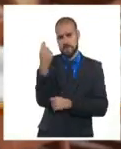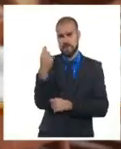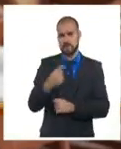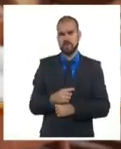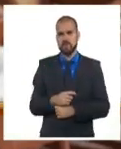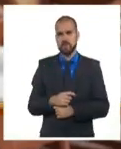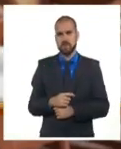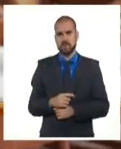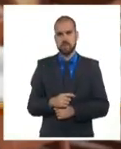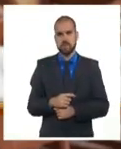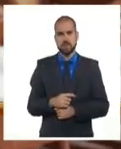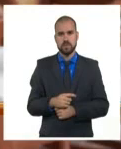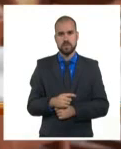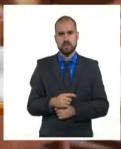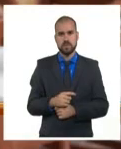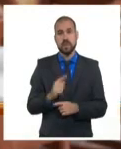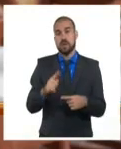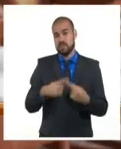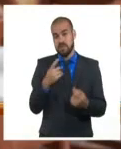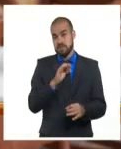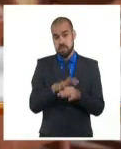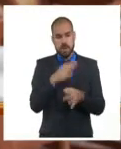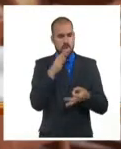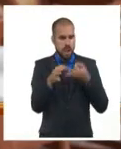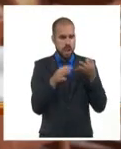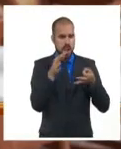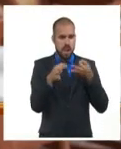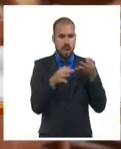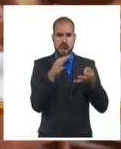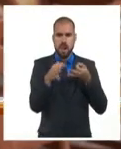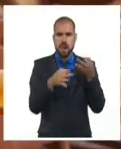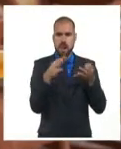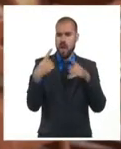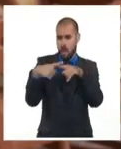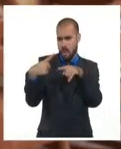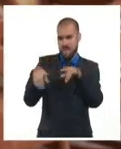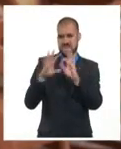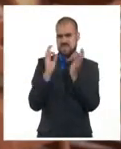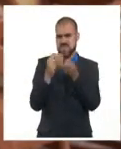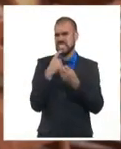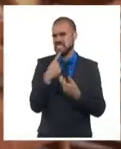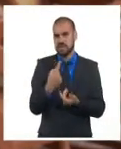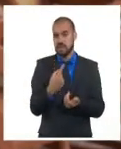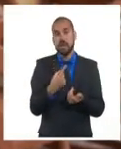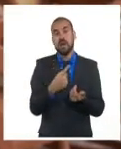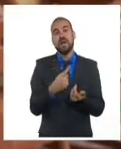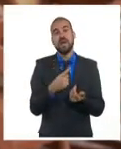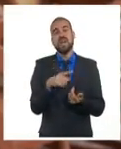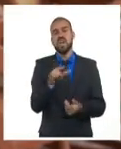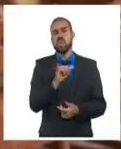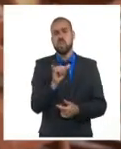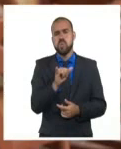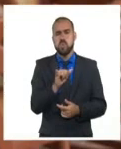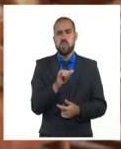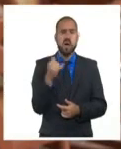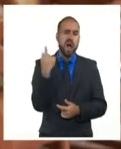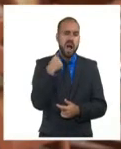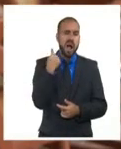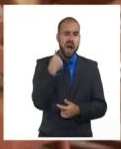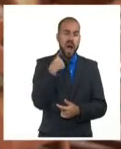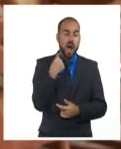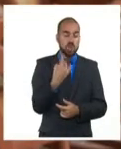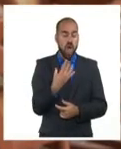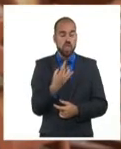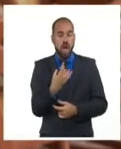oral, lo que le cuenta Brígida y los demás de la familia es que él padeció mucho tiempo dolores